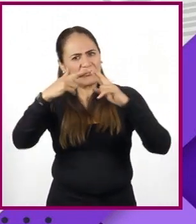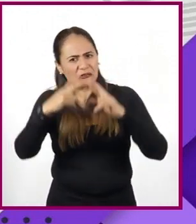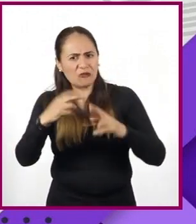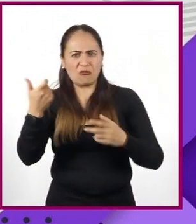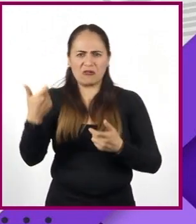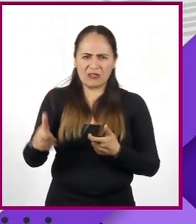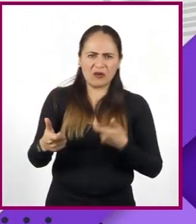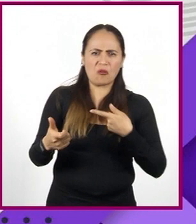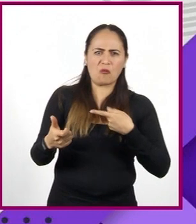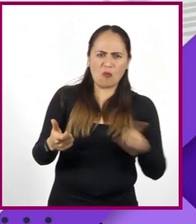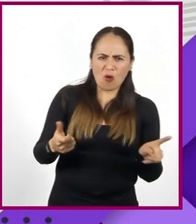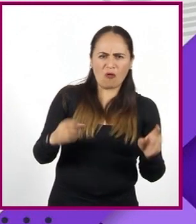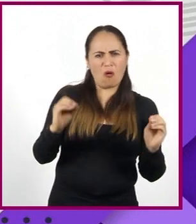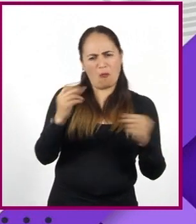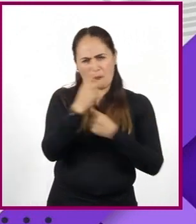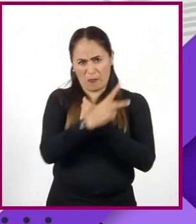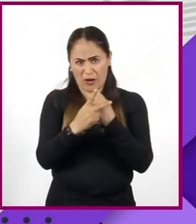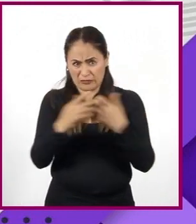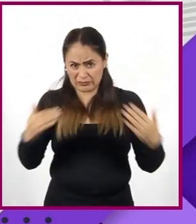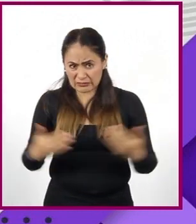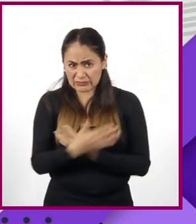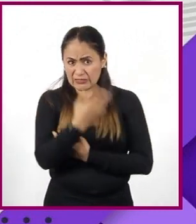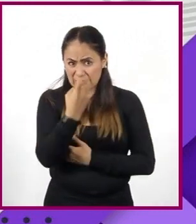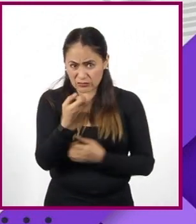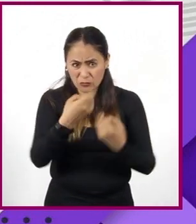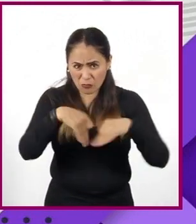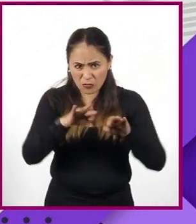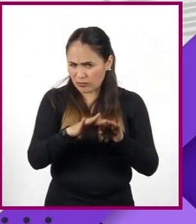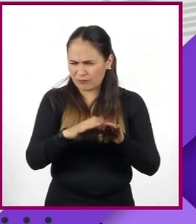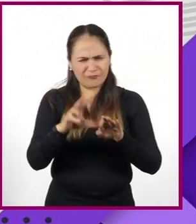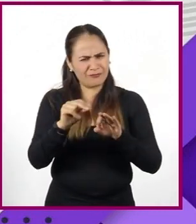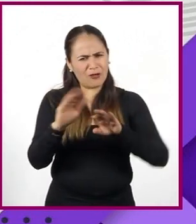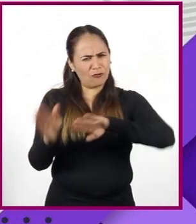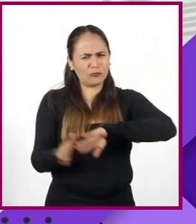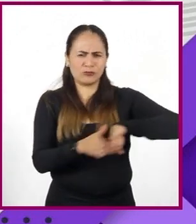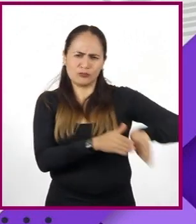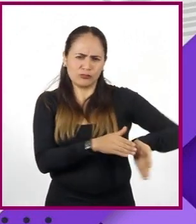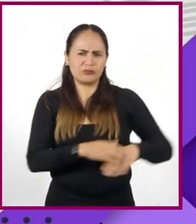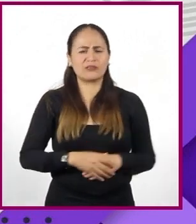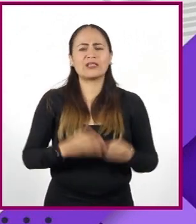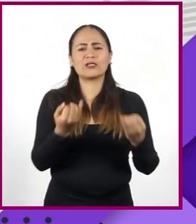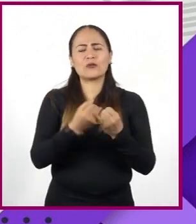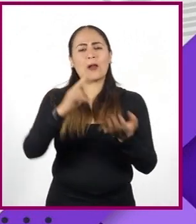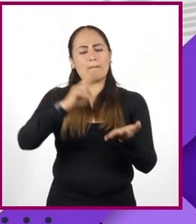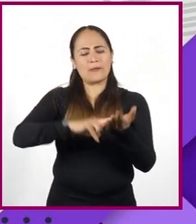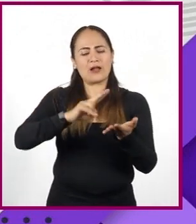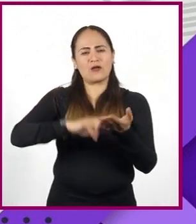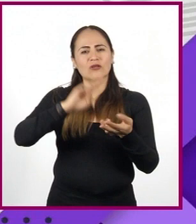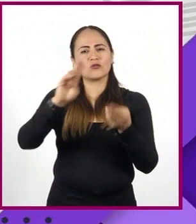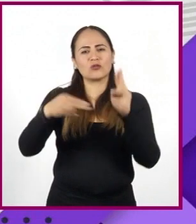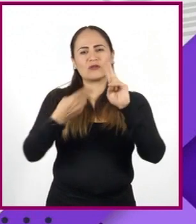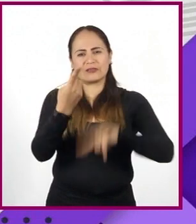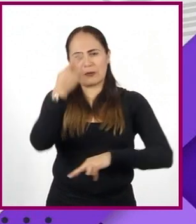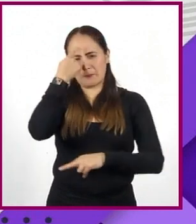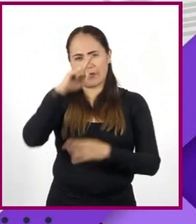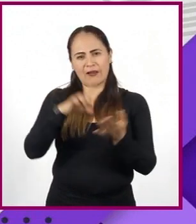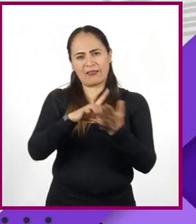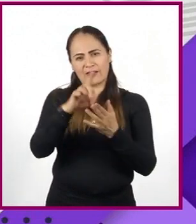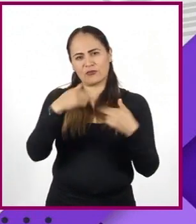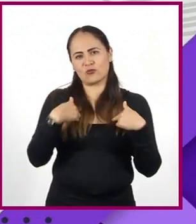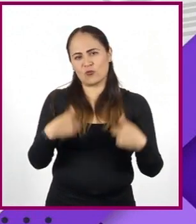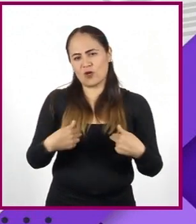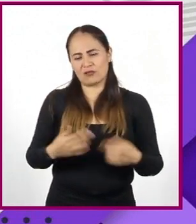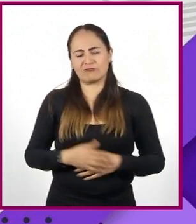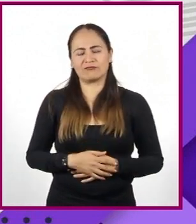condiciones sociales o nacionalidad. Reforzar los valores universales como base para los derechos humanos. Recordar